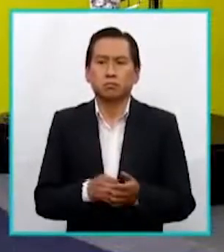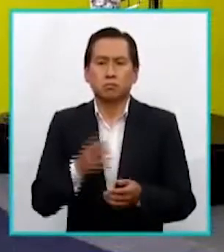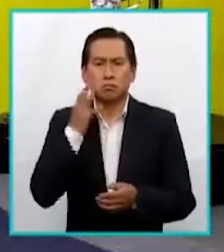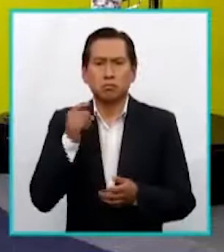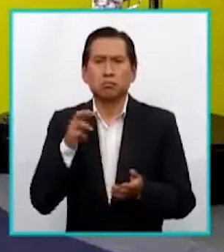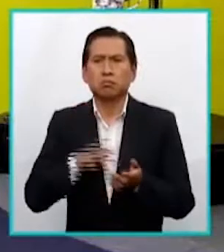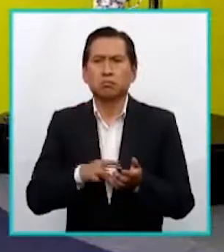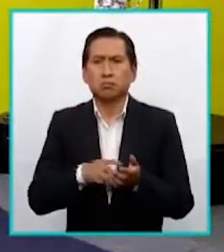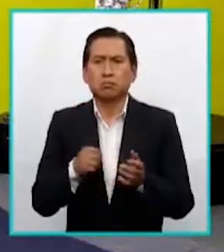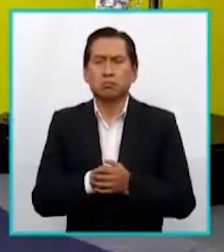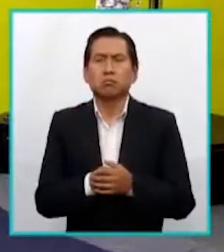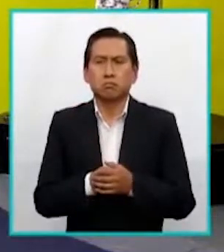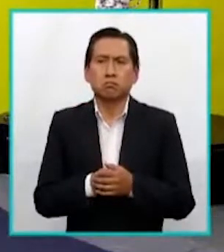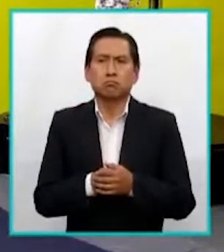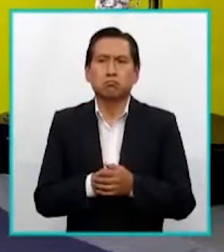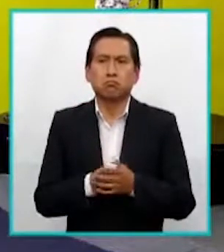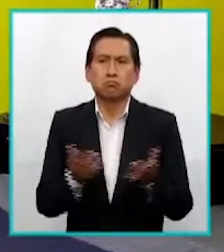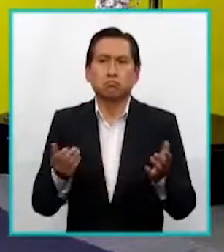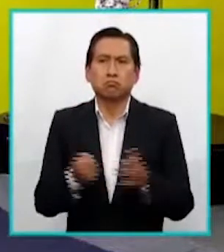experiencia bien,